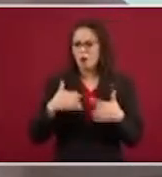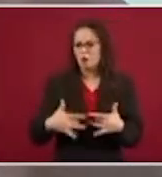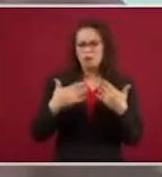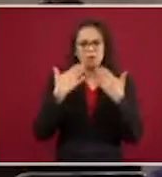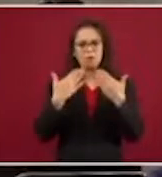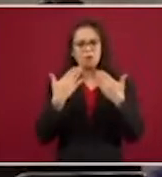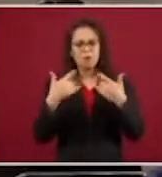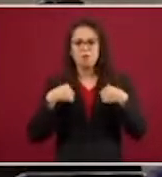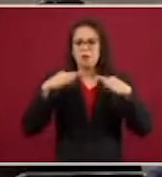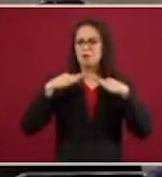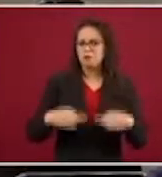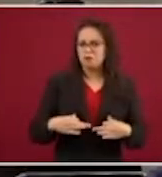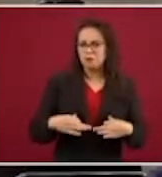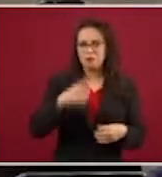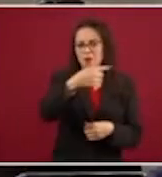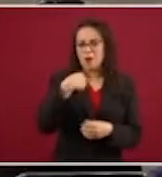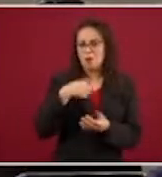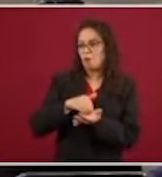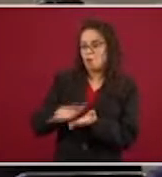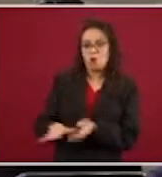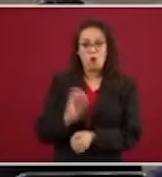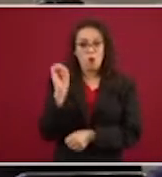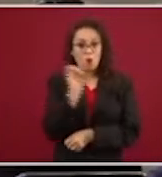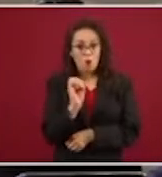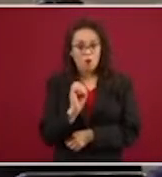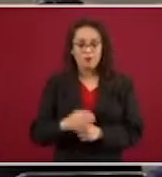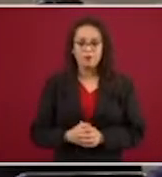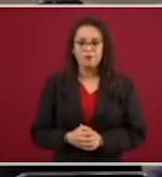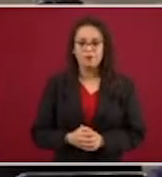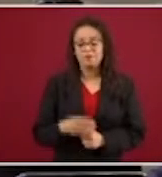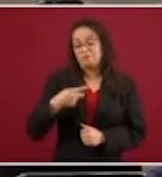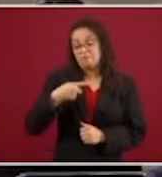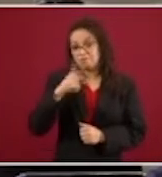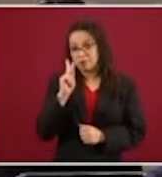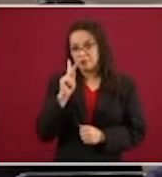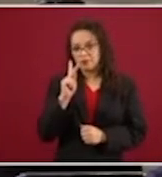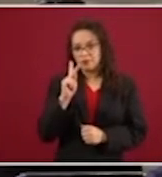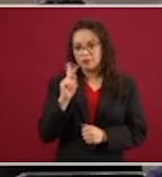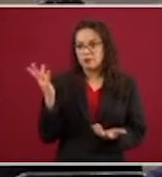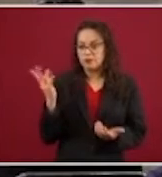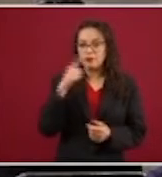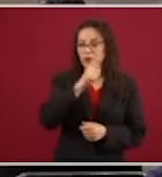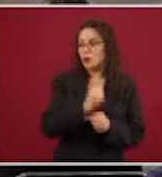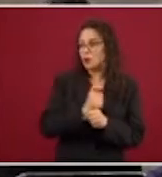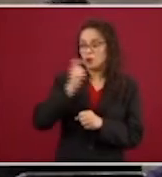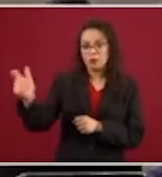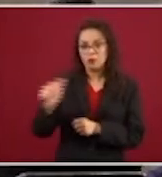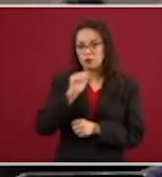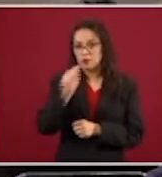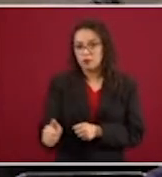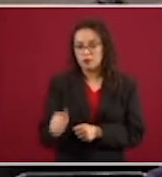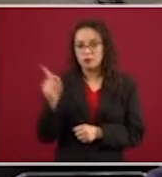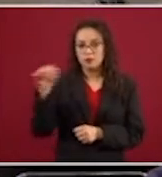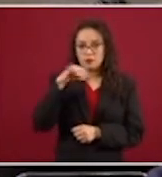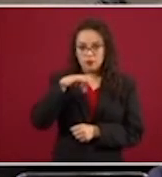patrón no me ha despedido. Pero en el momento en que nosotros observamos que dejó de pagar las cuotas, sí le decimos a ese patrón y